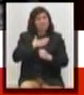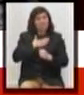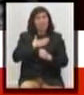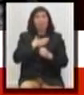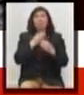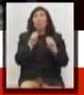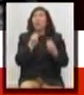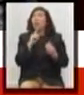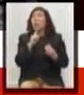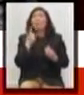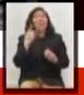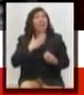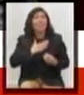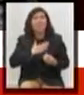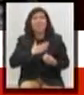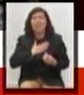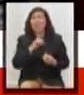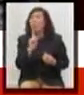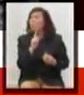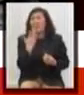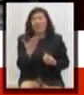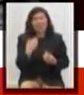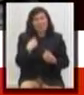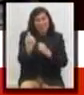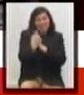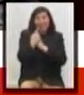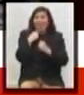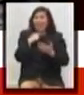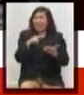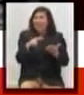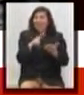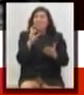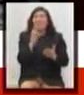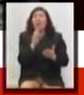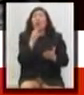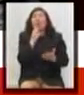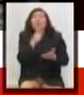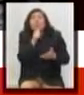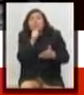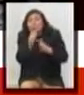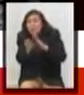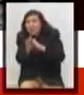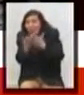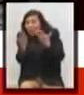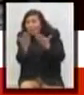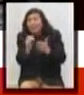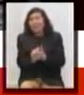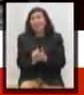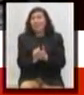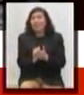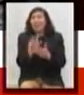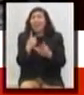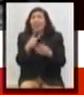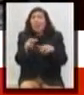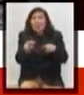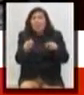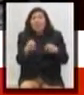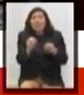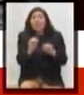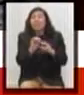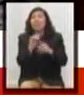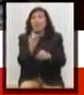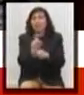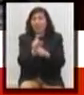es porque no era para mí y no pedía que me enseñen a leer, sino que clandestinamente me paseaba delante de la mesa donde le